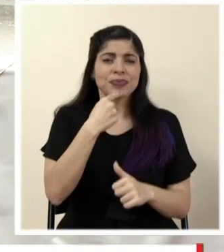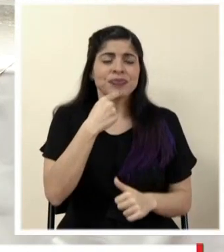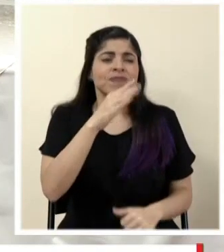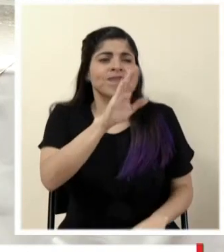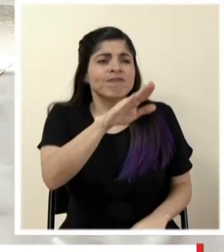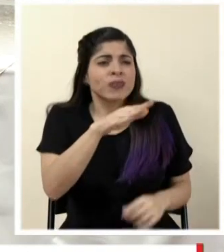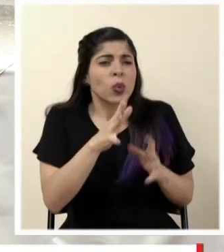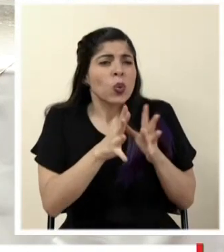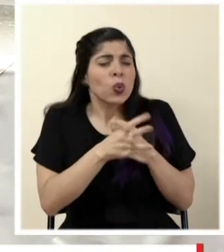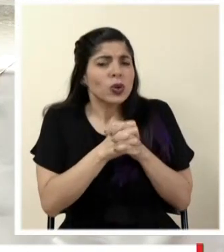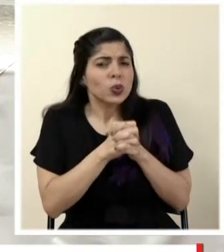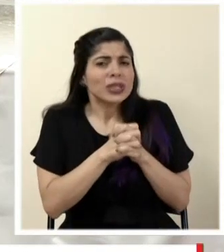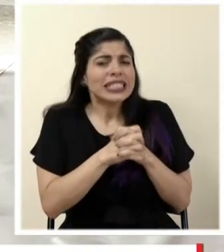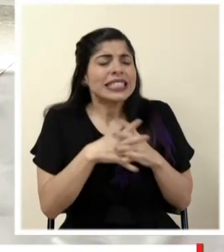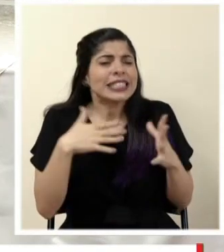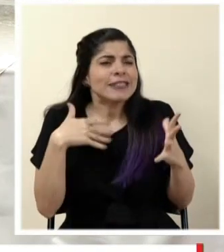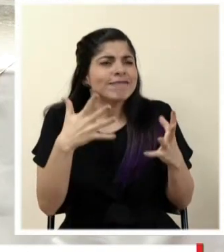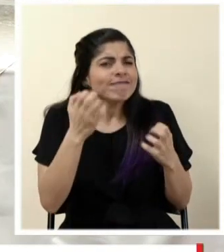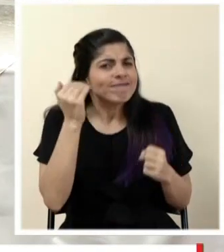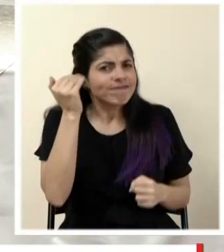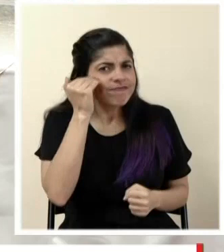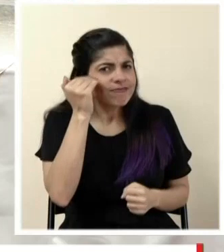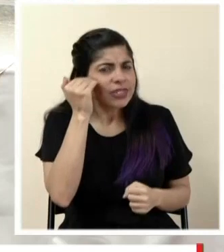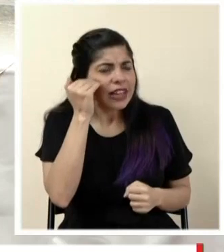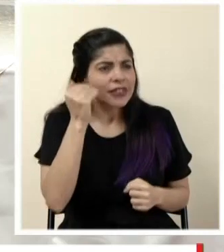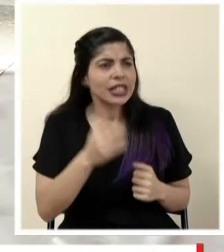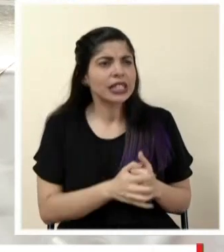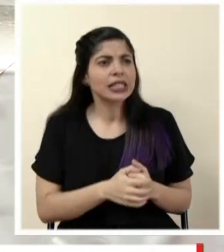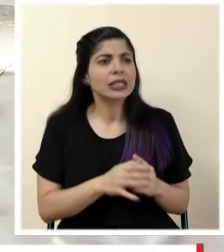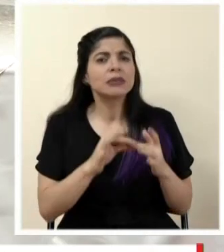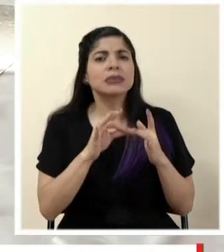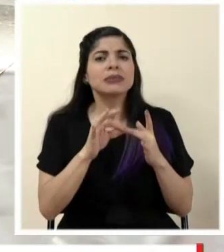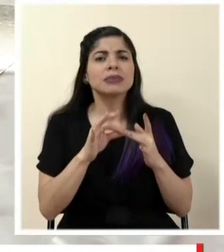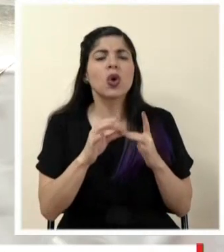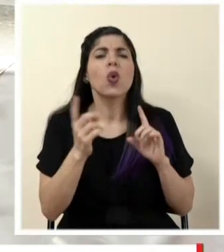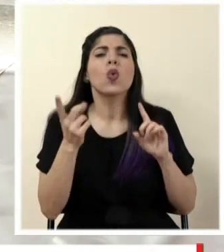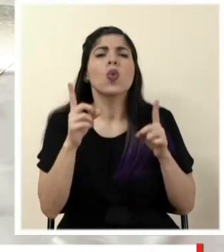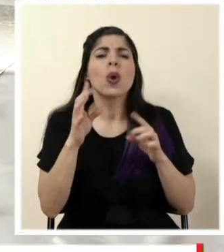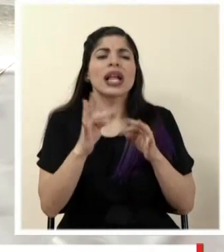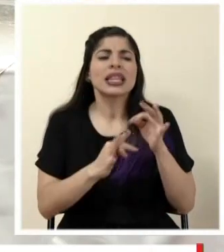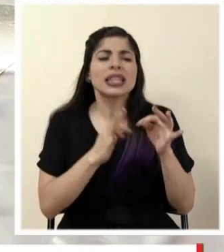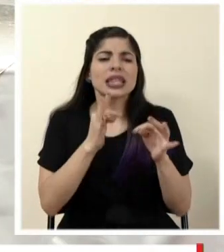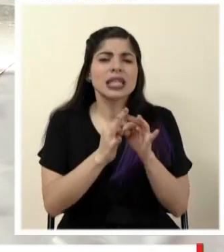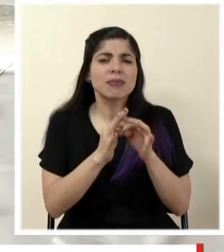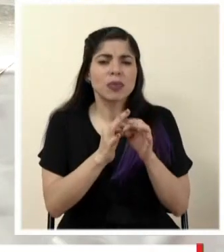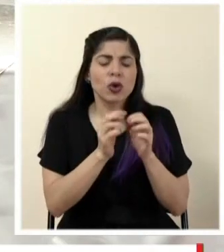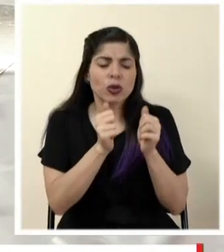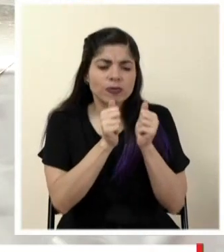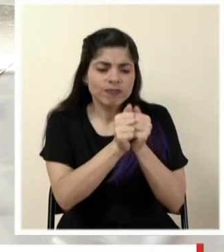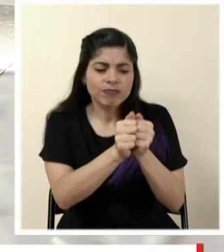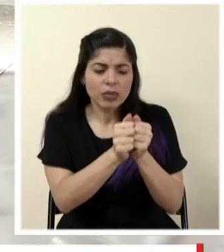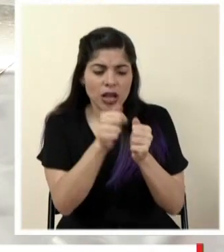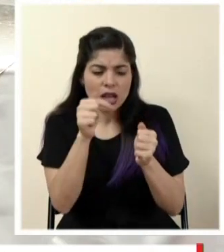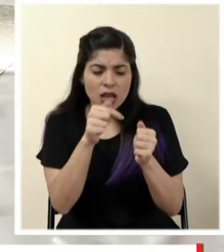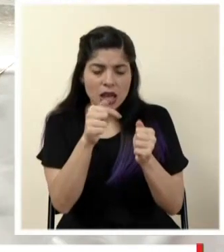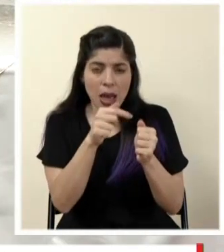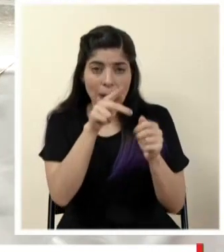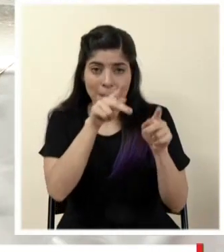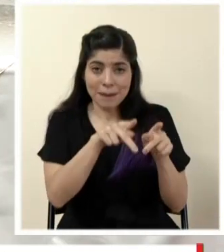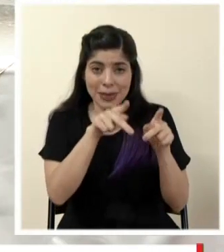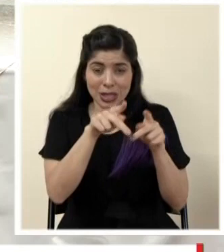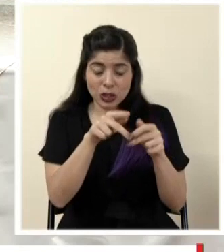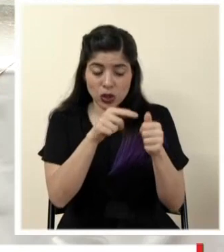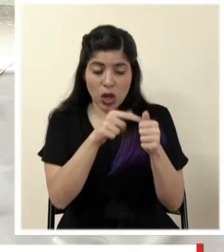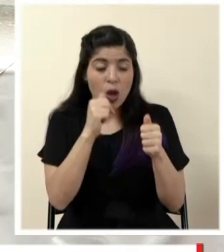Luis Bermúdez, quisiera saber sobre todo cuál es el tipo de acompañamiento que se le va a dar a esta